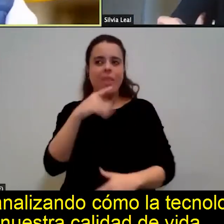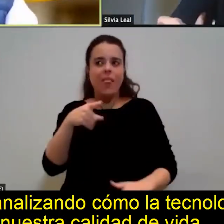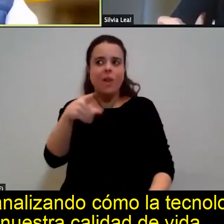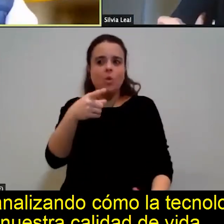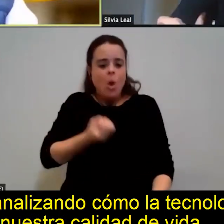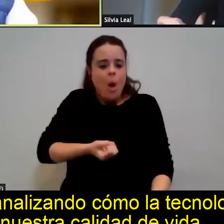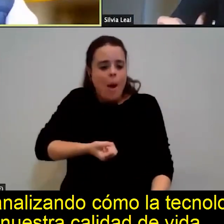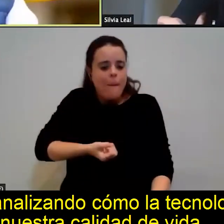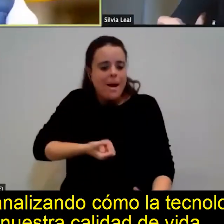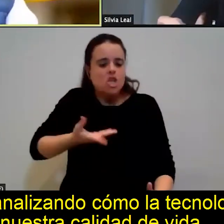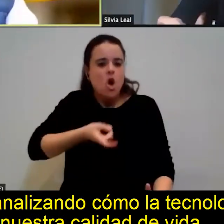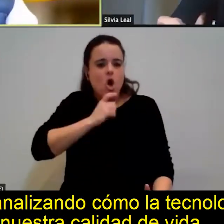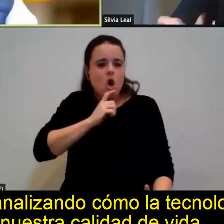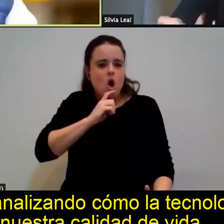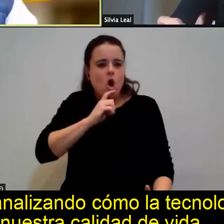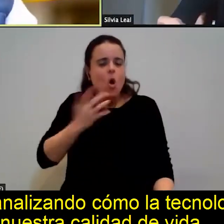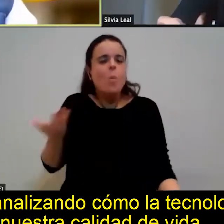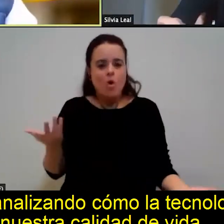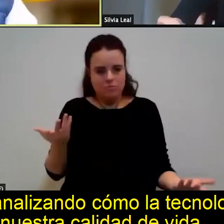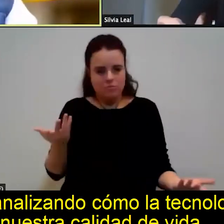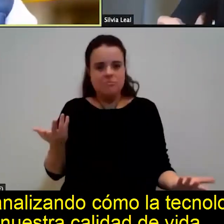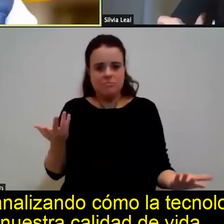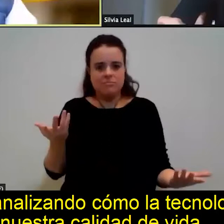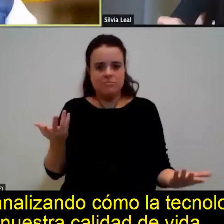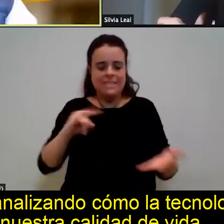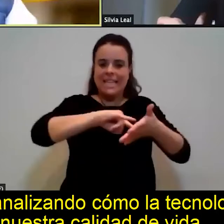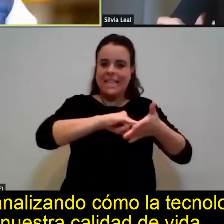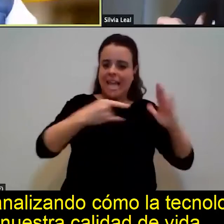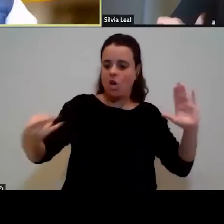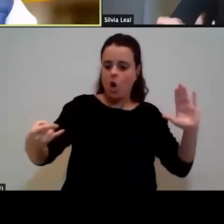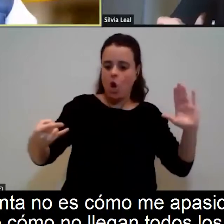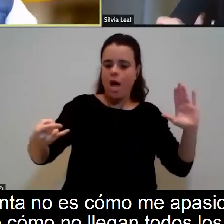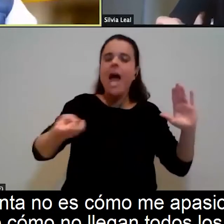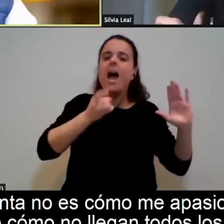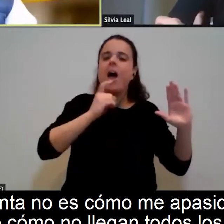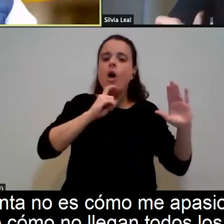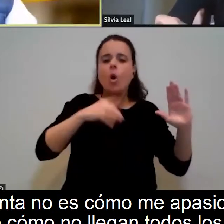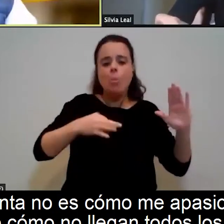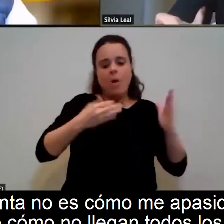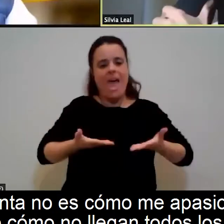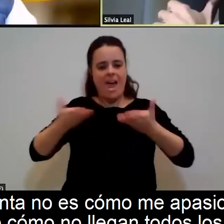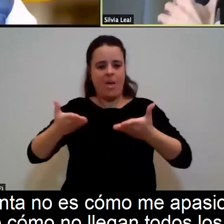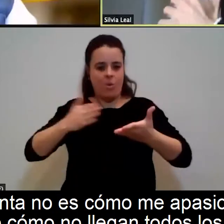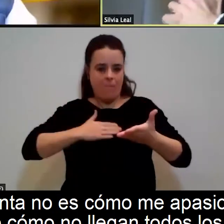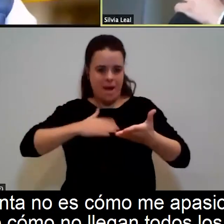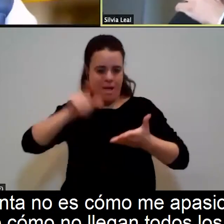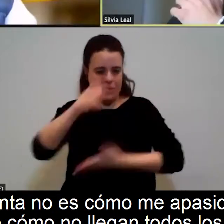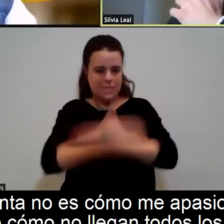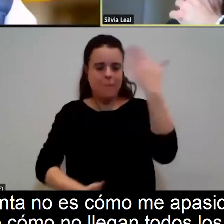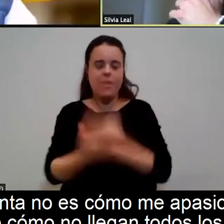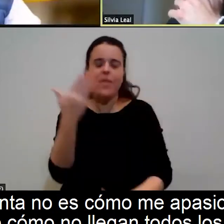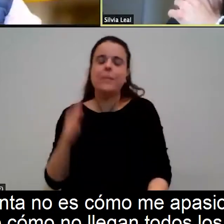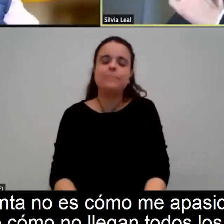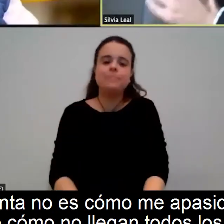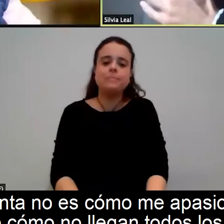apasionas analizando cómo la tecnología puede mejorar nuestra calidad de vida? Bueno, yo creo que la pregunta